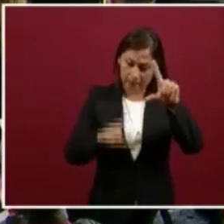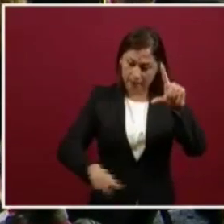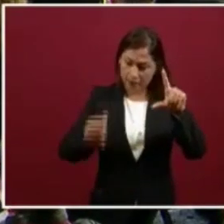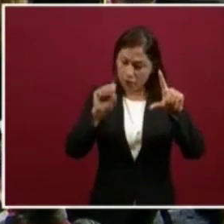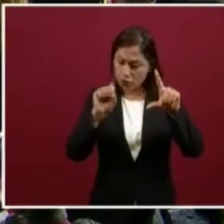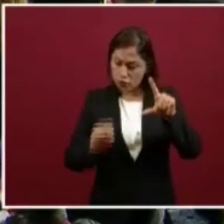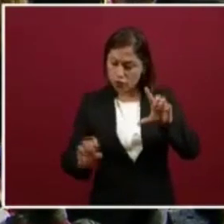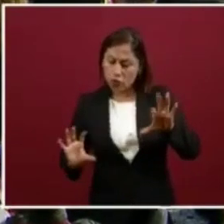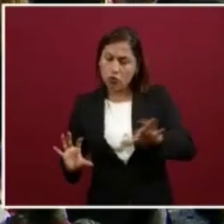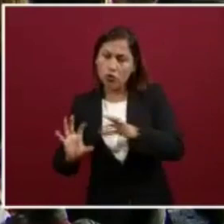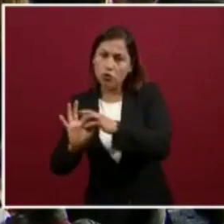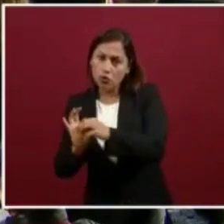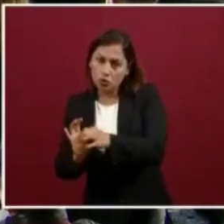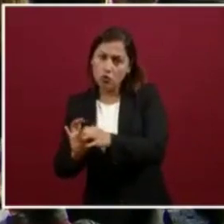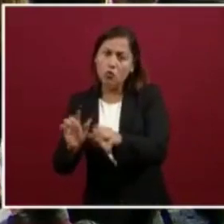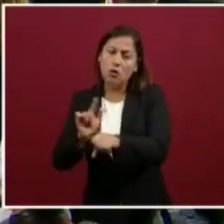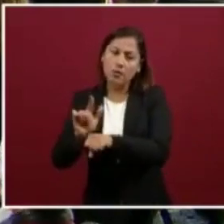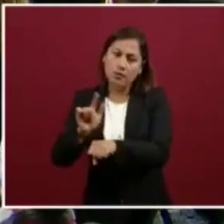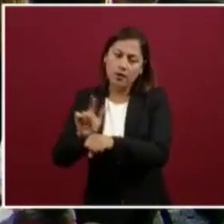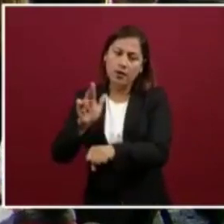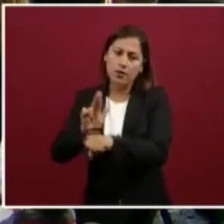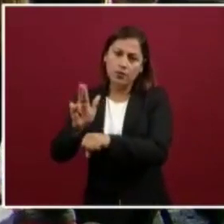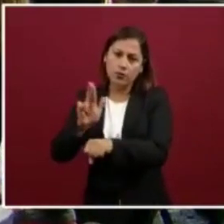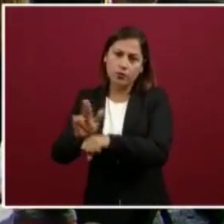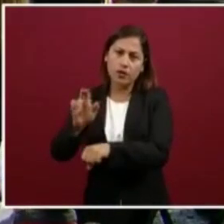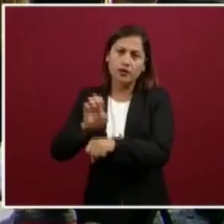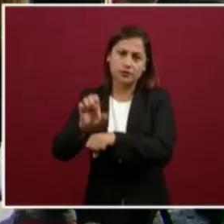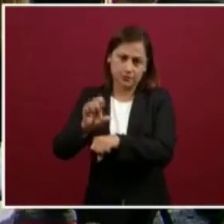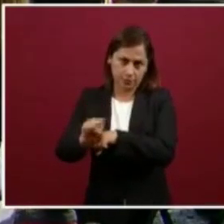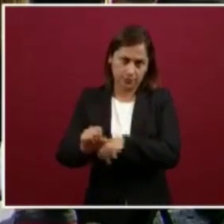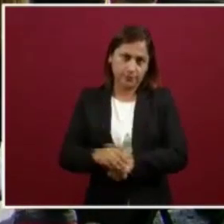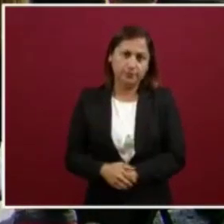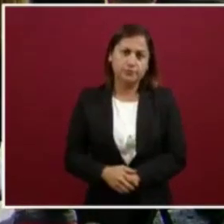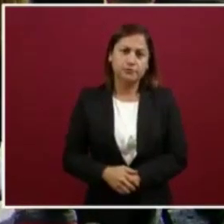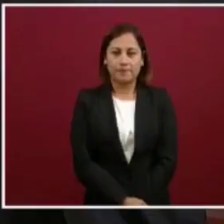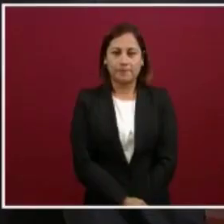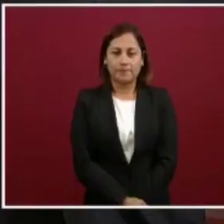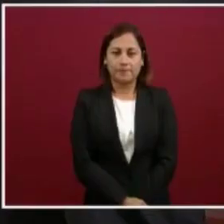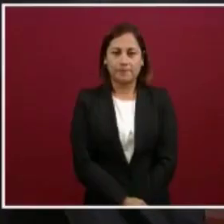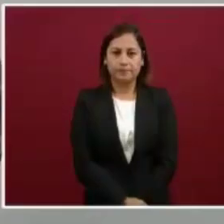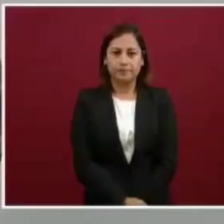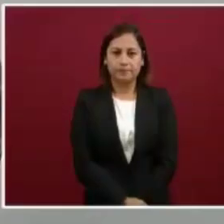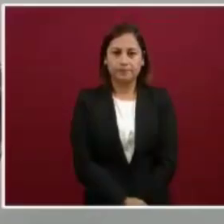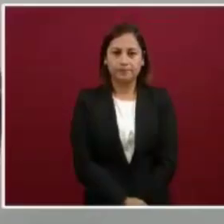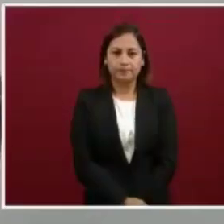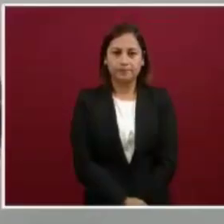Salvador? Bienvenidas, bienvenidos todos. Gracias a Alicia Bárcena y te cedo el uso de la palabra.